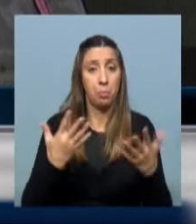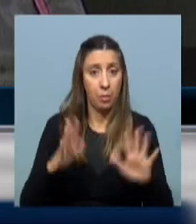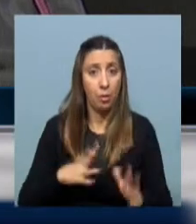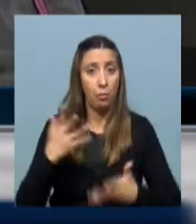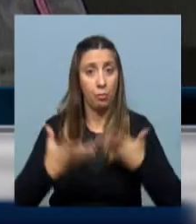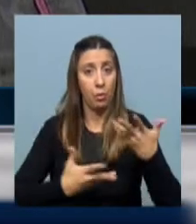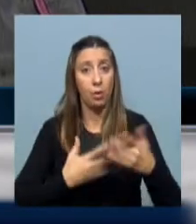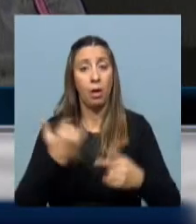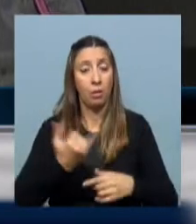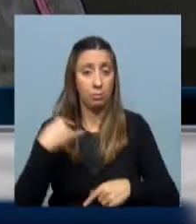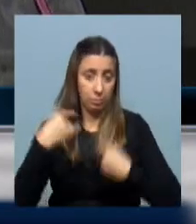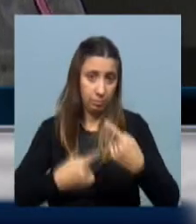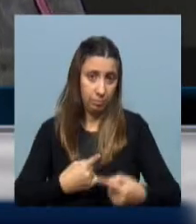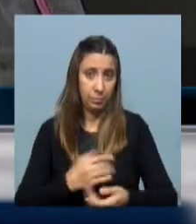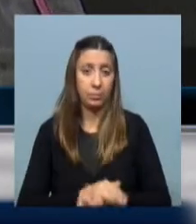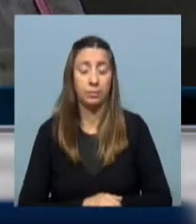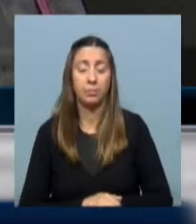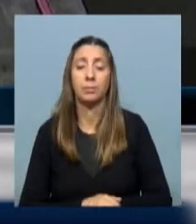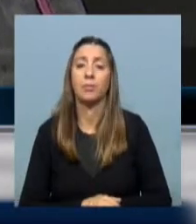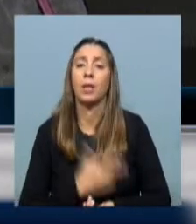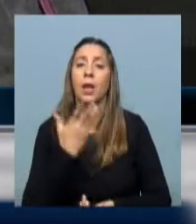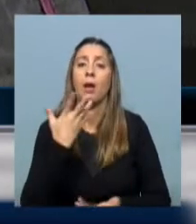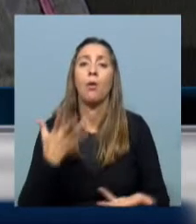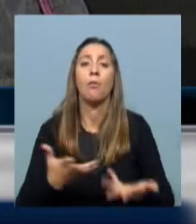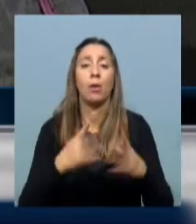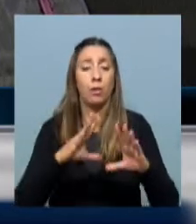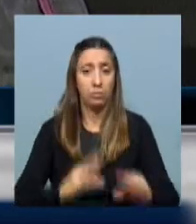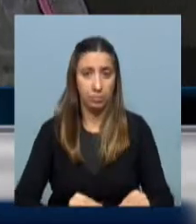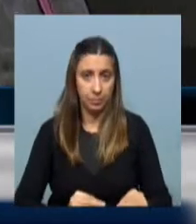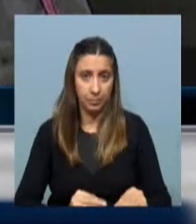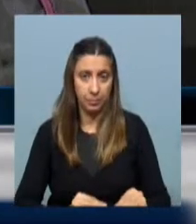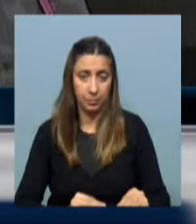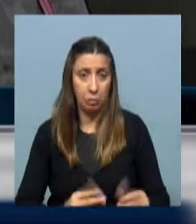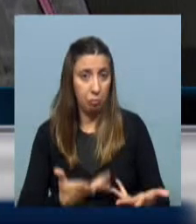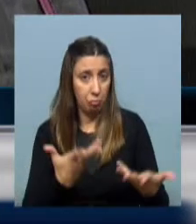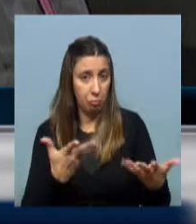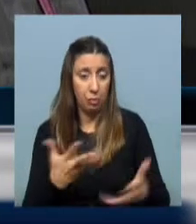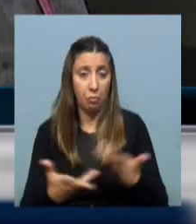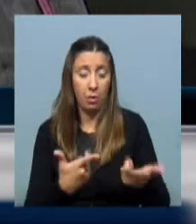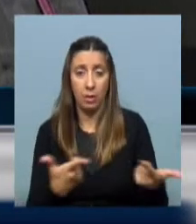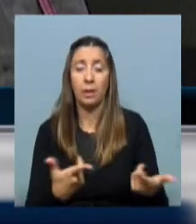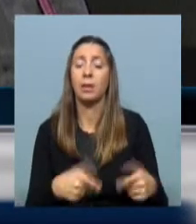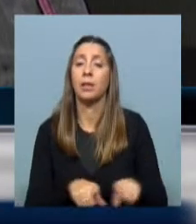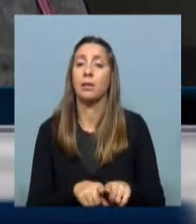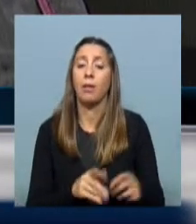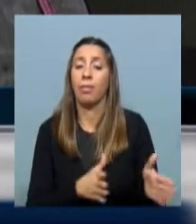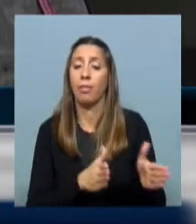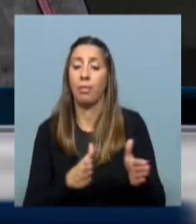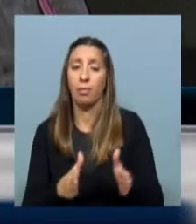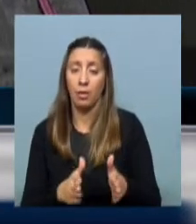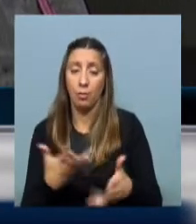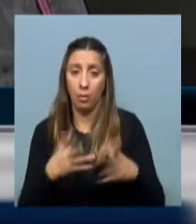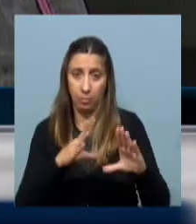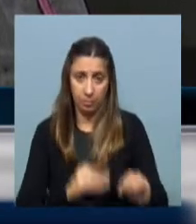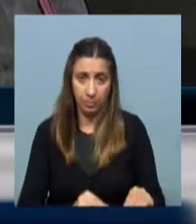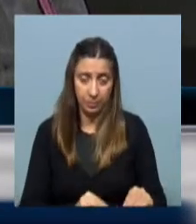fuego siga existiendo. Ya cuando hablamos de fuego extinguido, ya no hay fuego. De todas maneras, después de que se extingue un